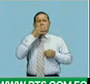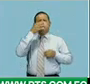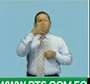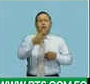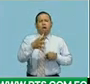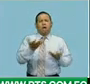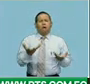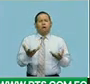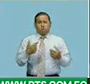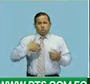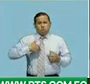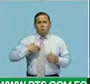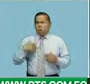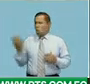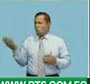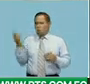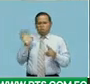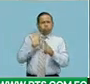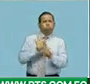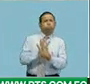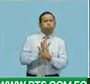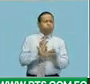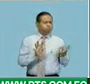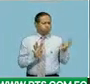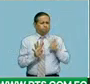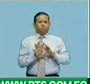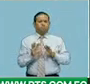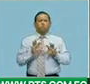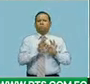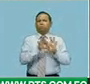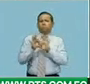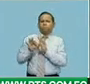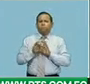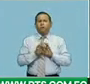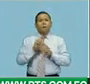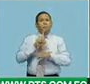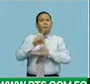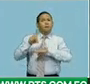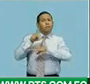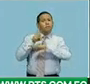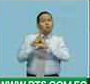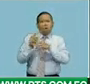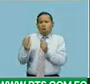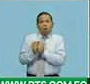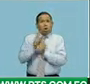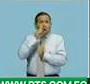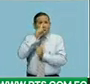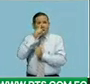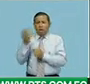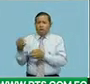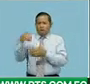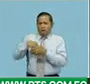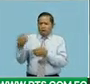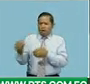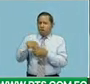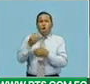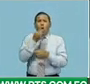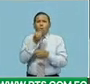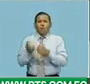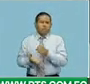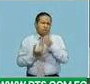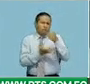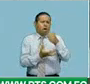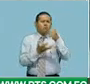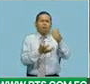conmigo durante la pandemia y a mis directores, que de la mano con los obreros llenaban fundas de alimentos, recorrían a pie